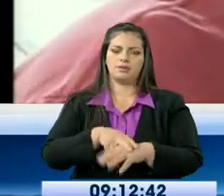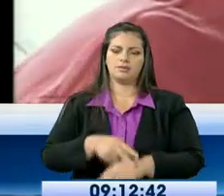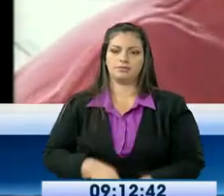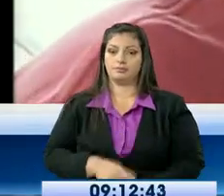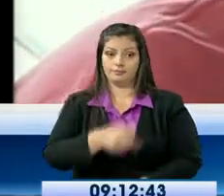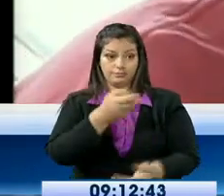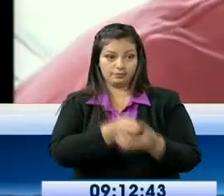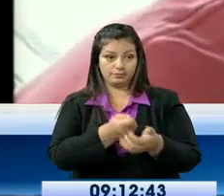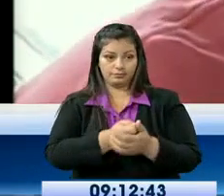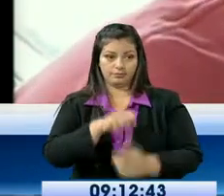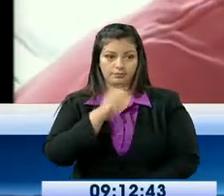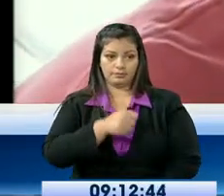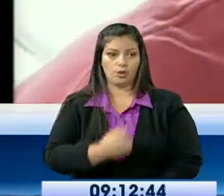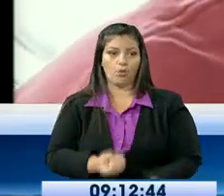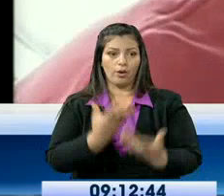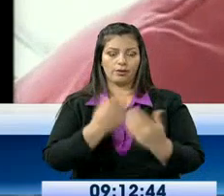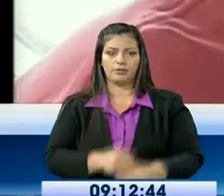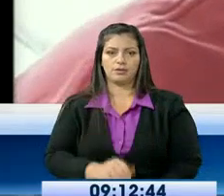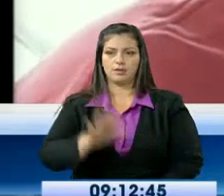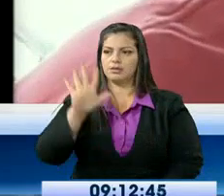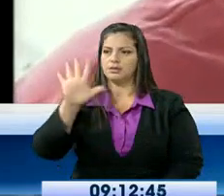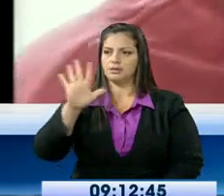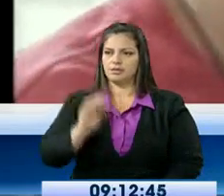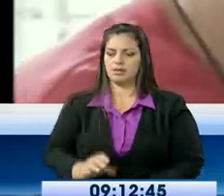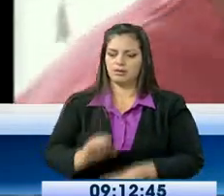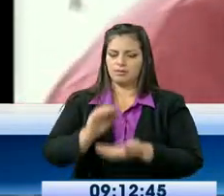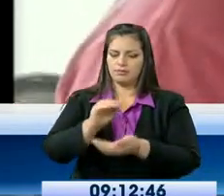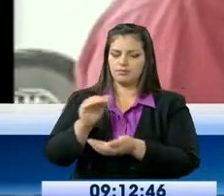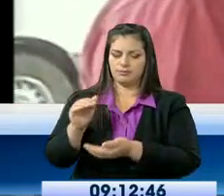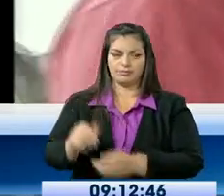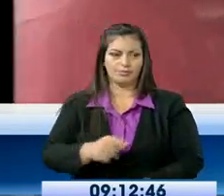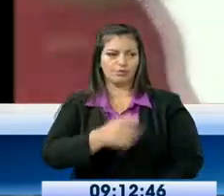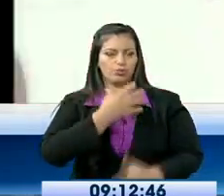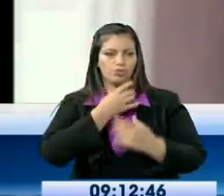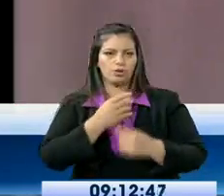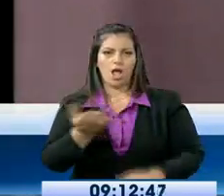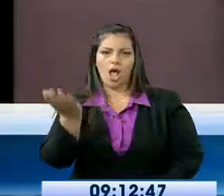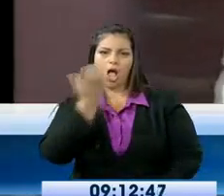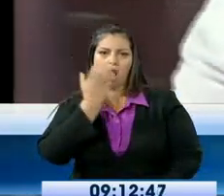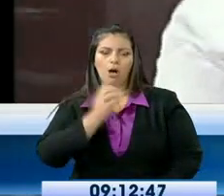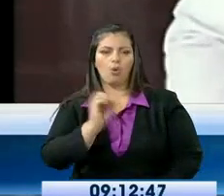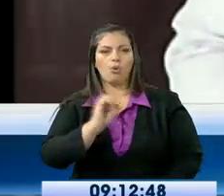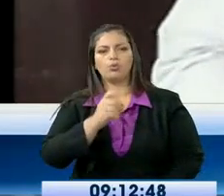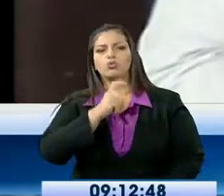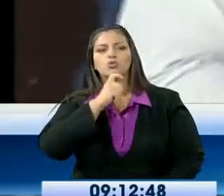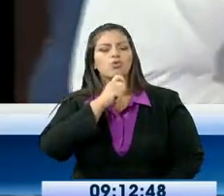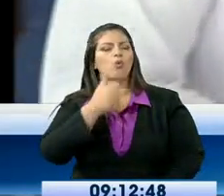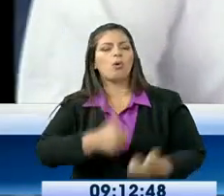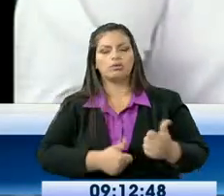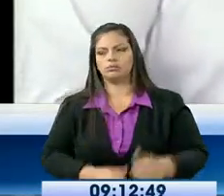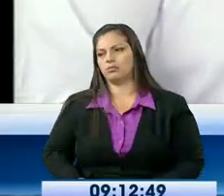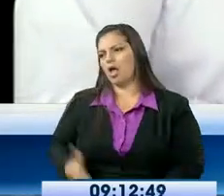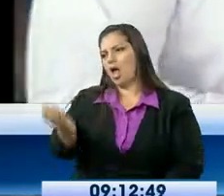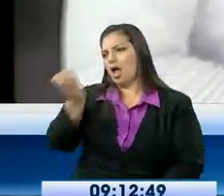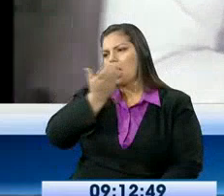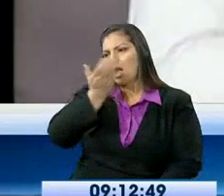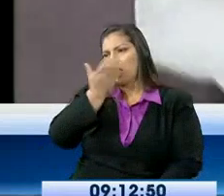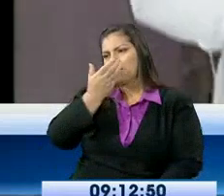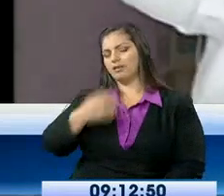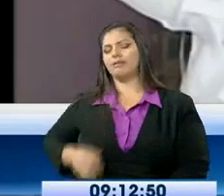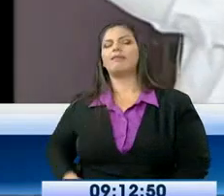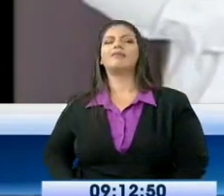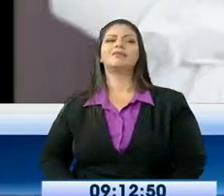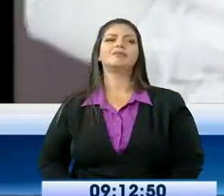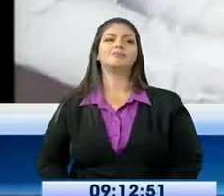gusta mucho? Sí. A mí también, ¿frío o caliente? Caliente. Caliente, a mí también me gusta caliente o fría, de cualquiera de las dos maneras. En la